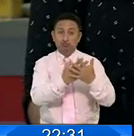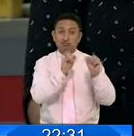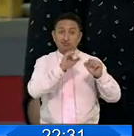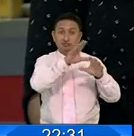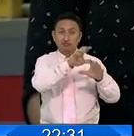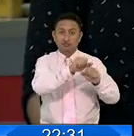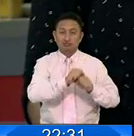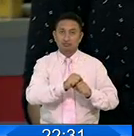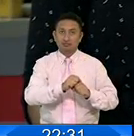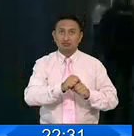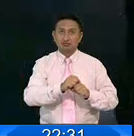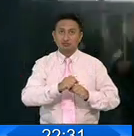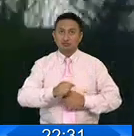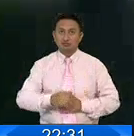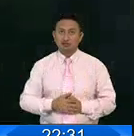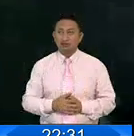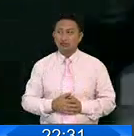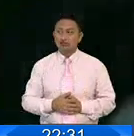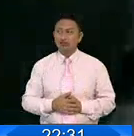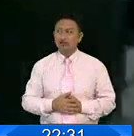fueron detenidas.